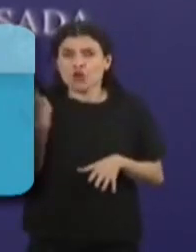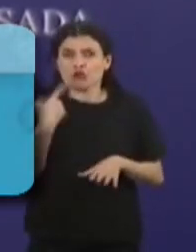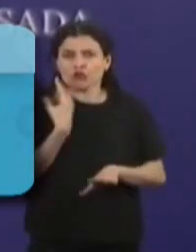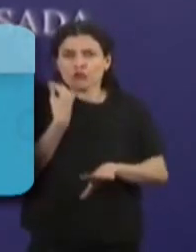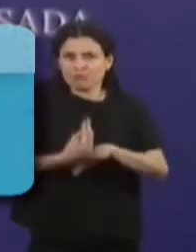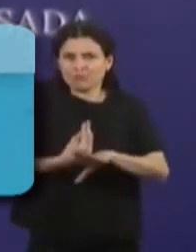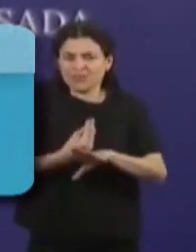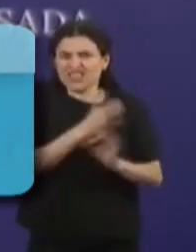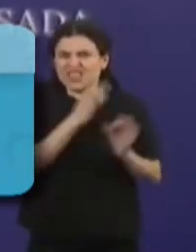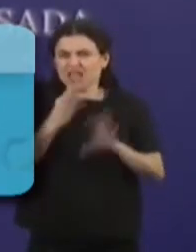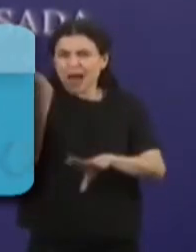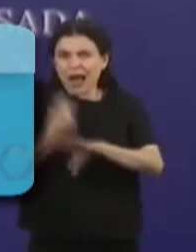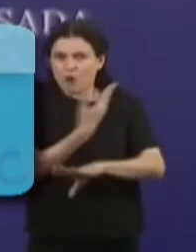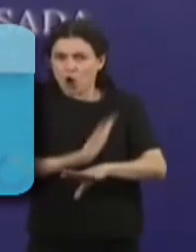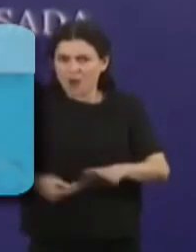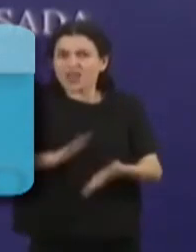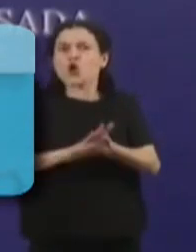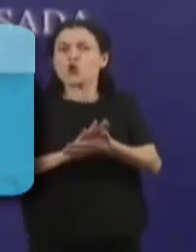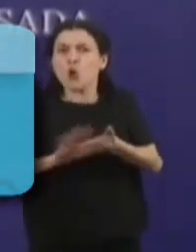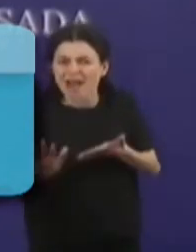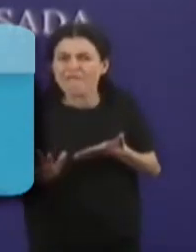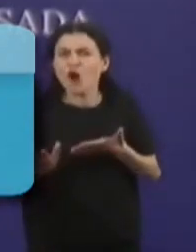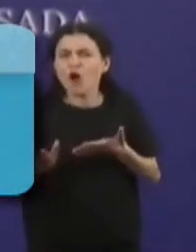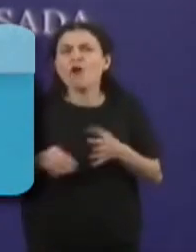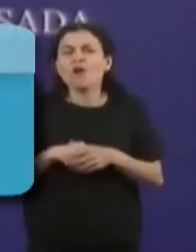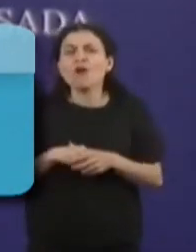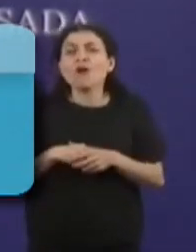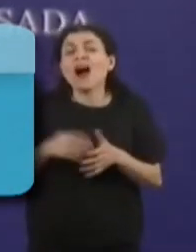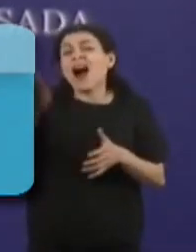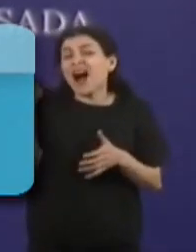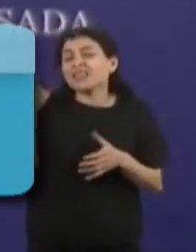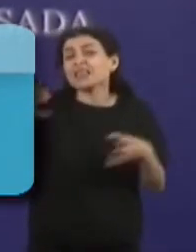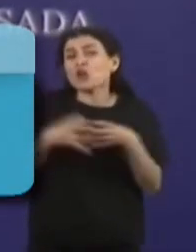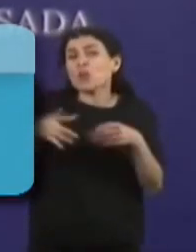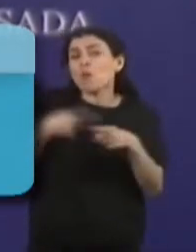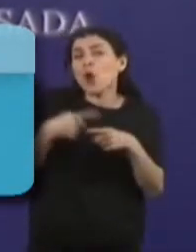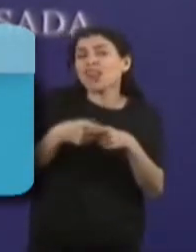nacional, proveniendo de una fuerza que no tenía